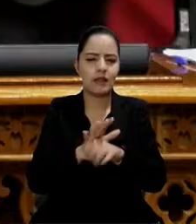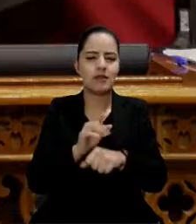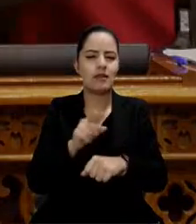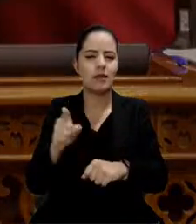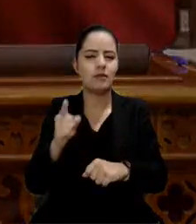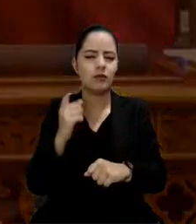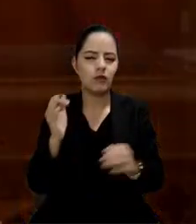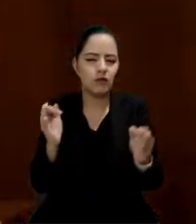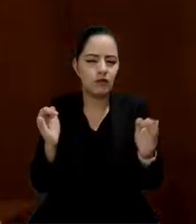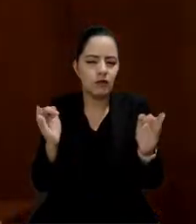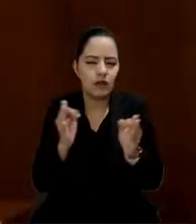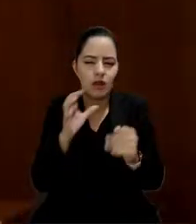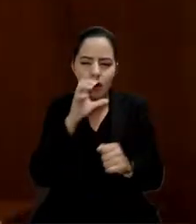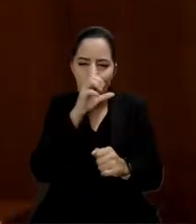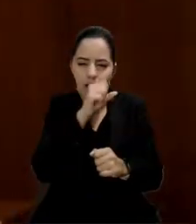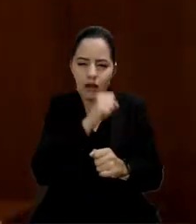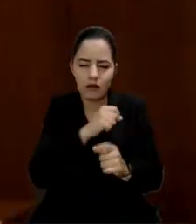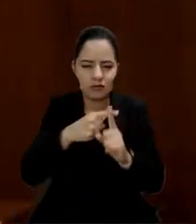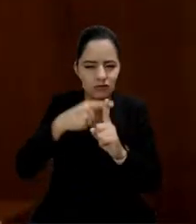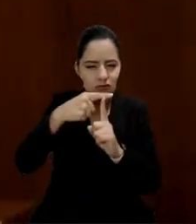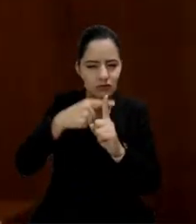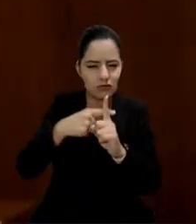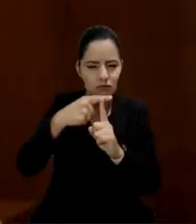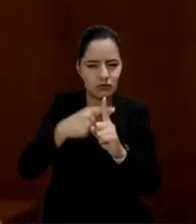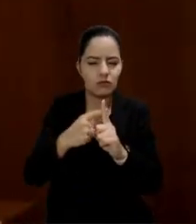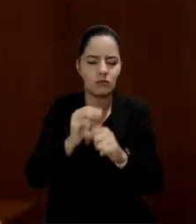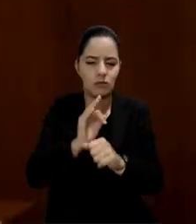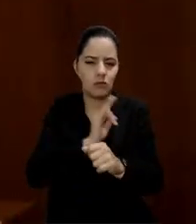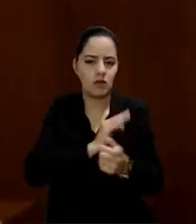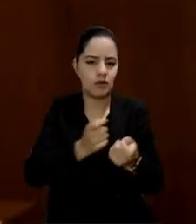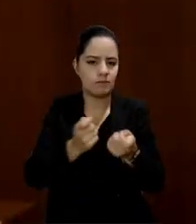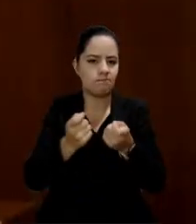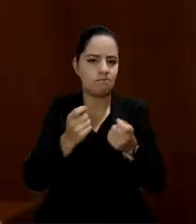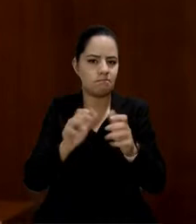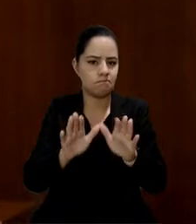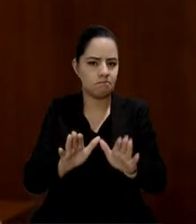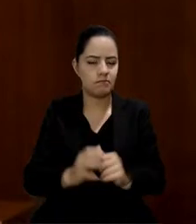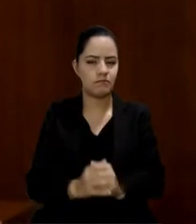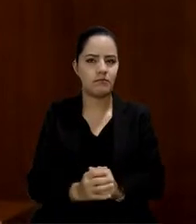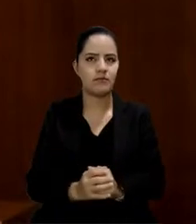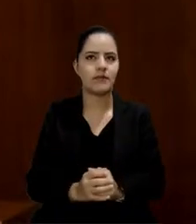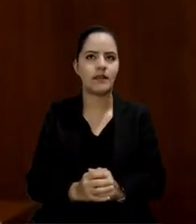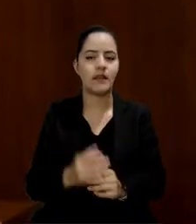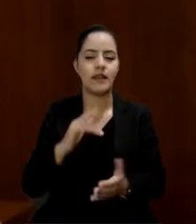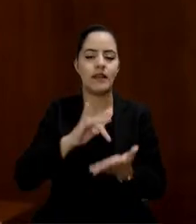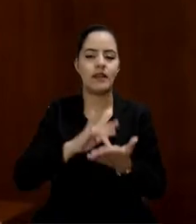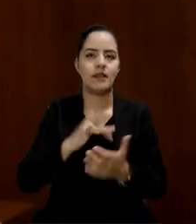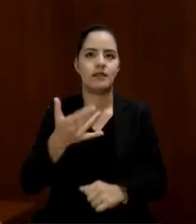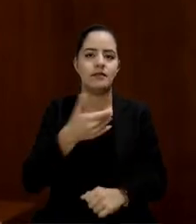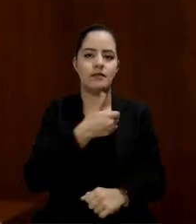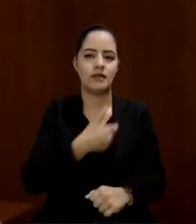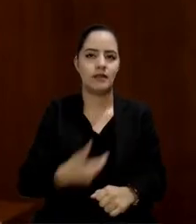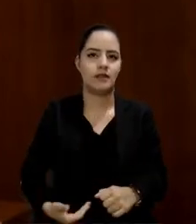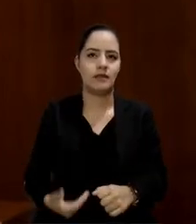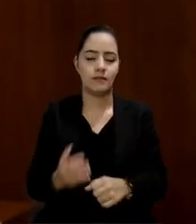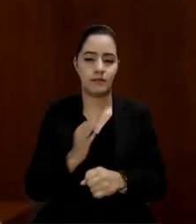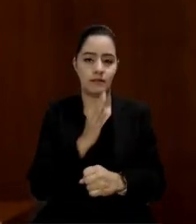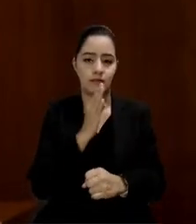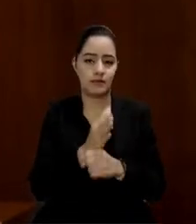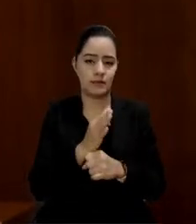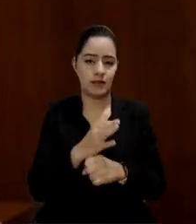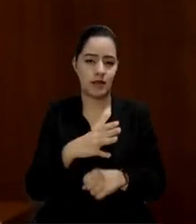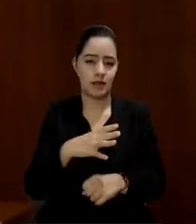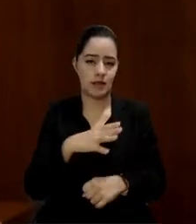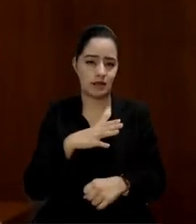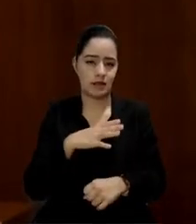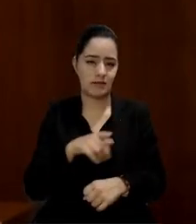diputada. Gracias, presidenta. La devastación causada por la rápida evolución a categoría 5